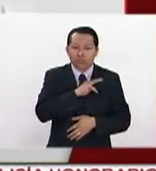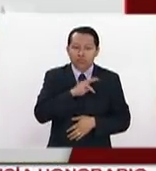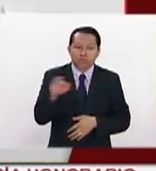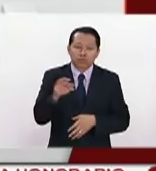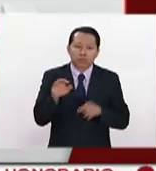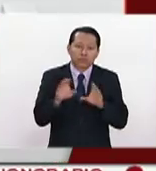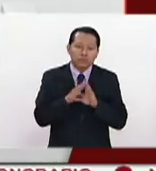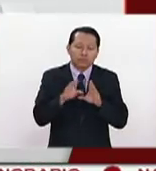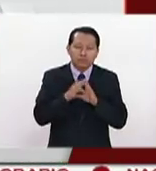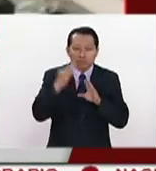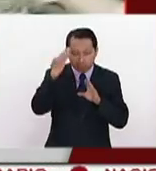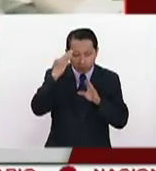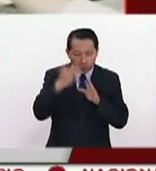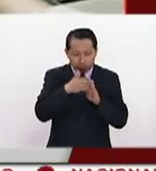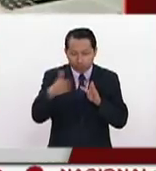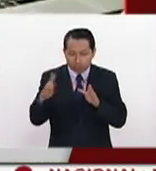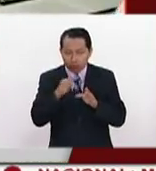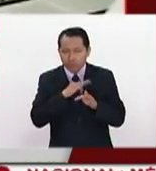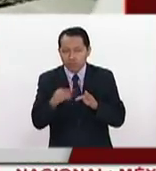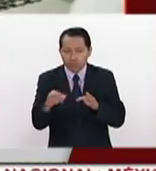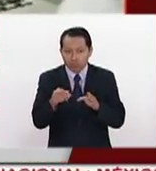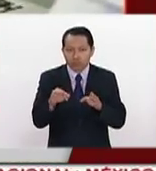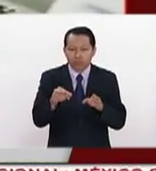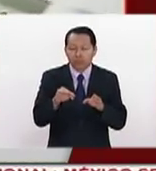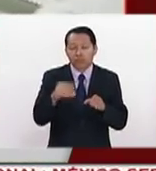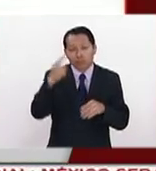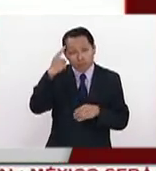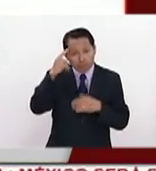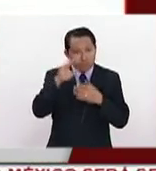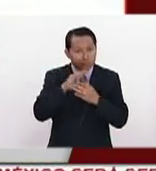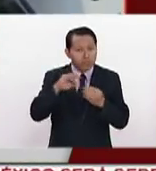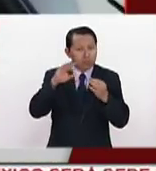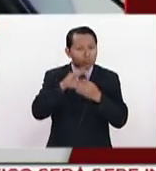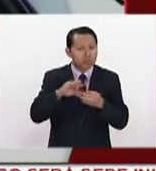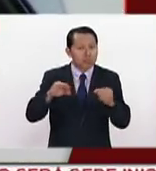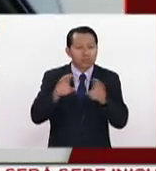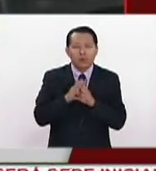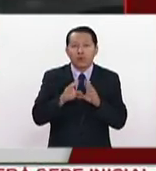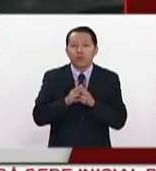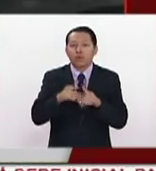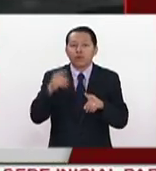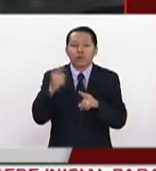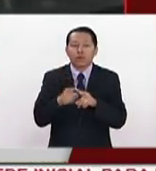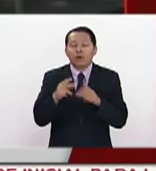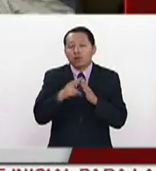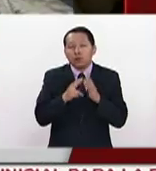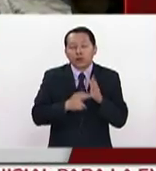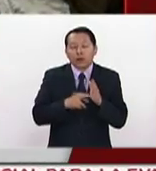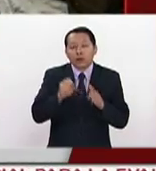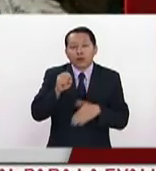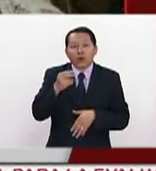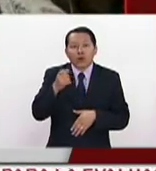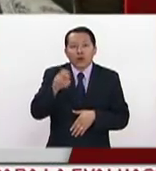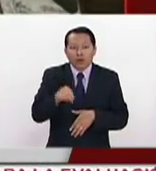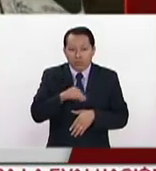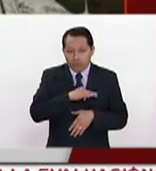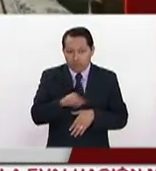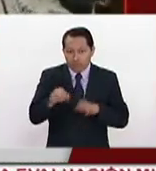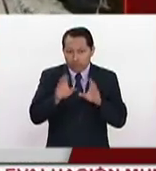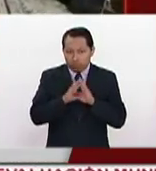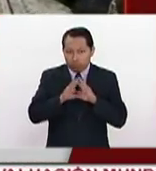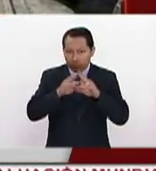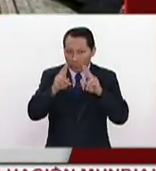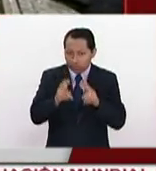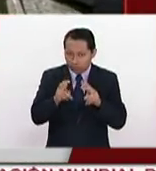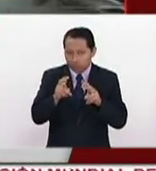periodo adicional entre ronda y ronda para hablar específicamente sobre el tema de reglas de origen, que es el tema que ha